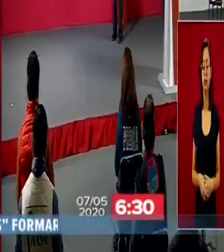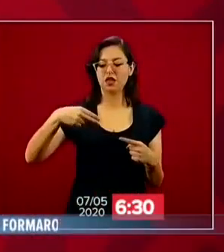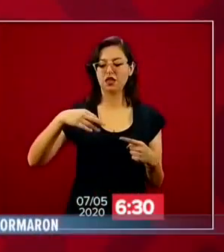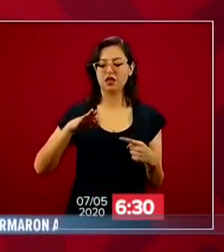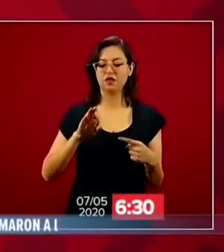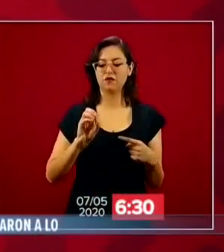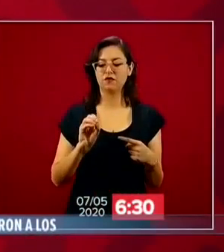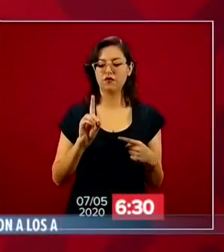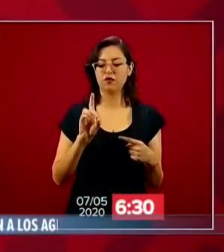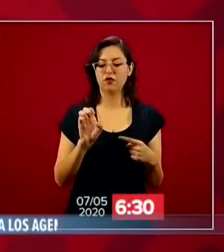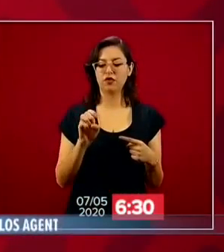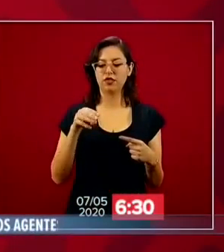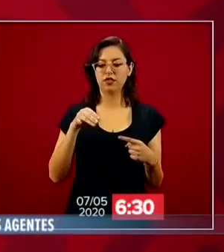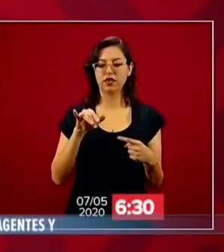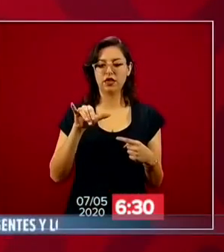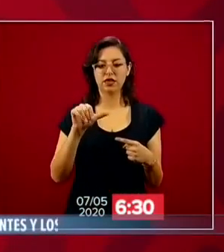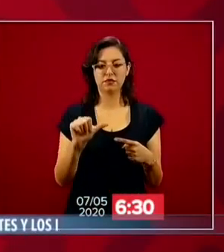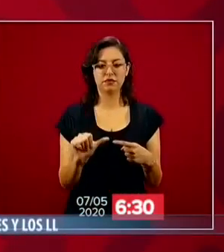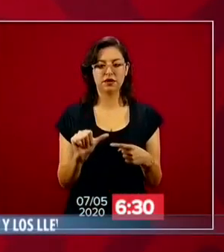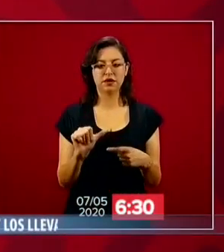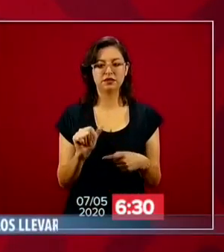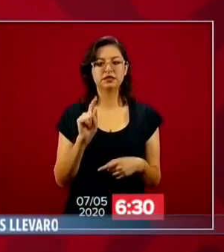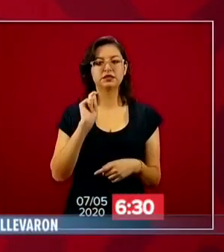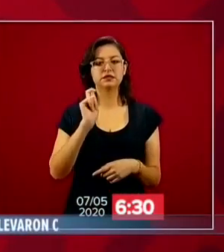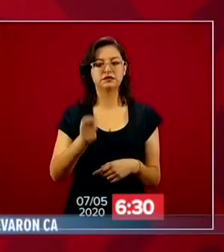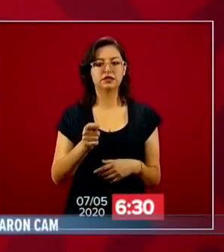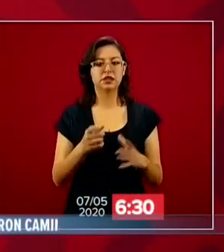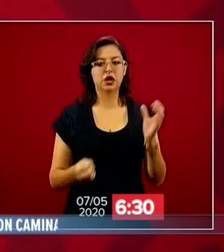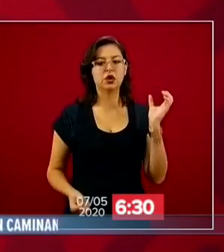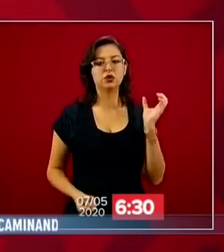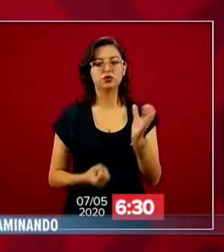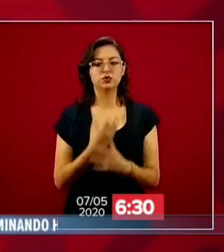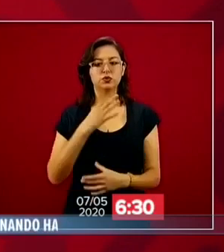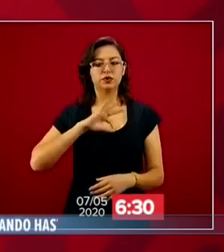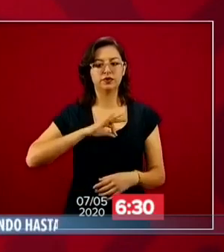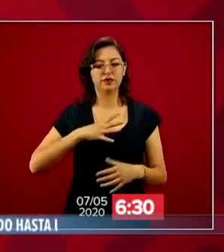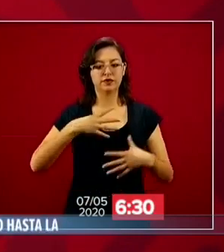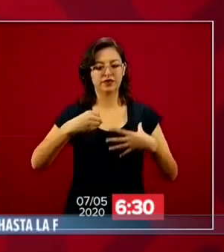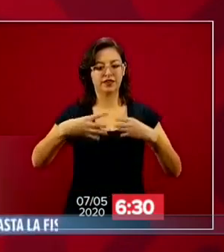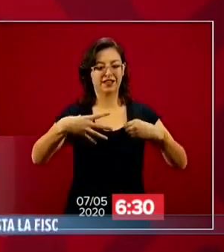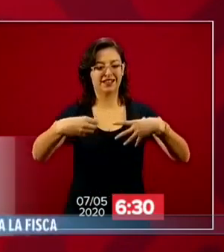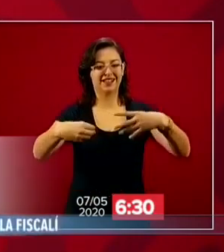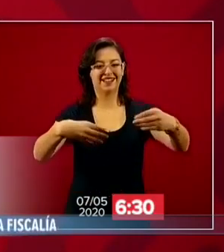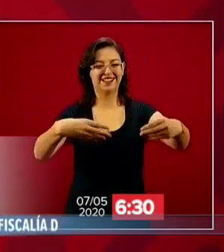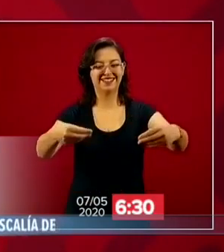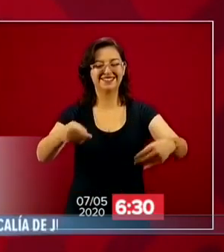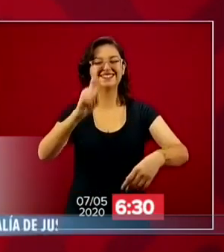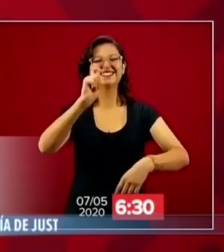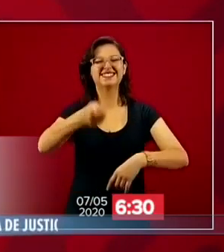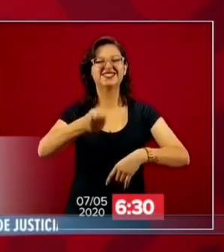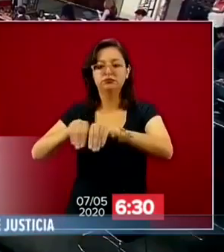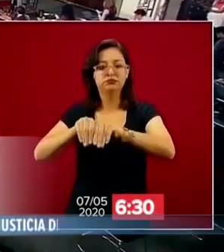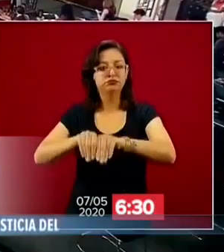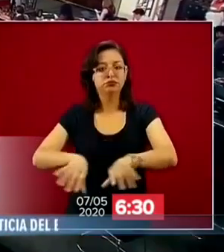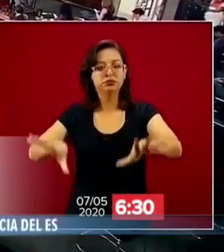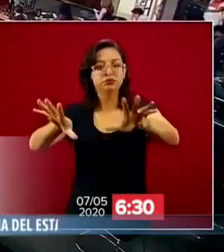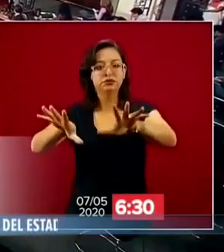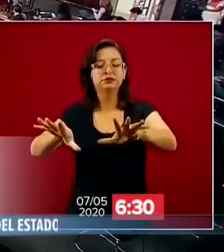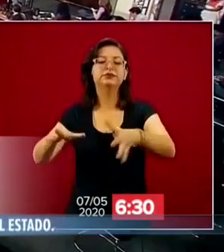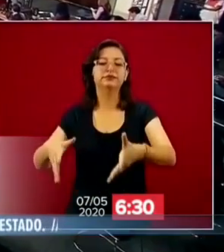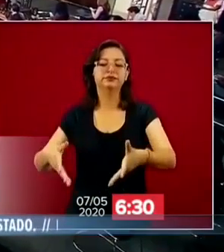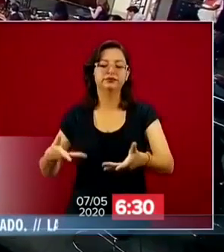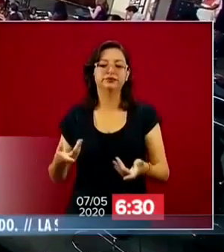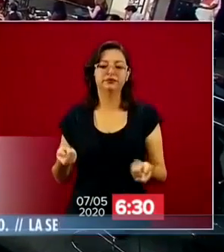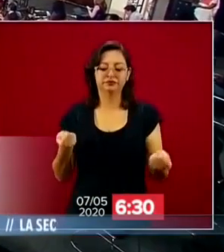Esta nueva epidemia que tiene que ver con las noticias falsas que